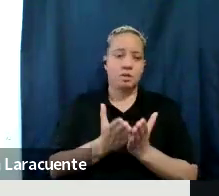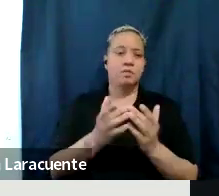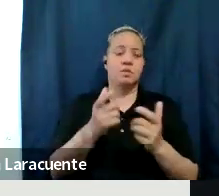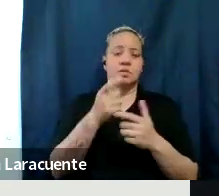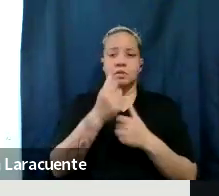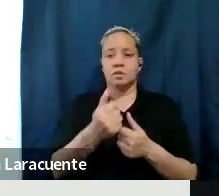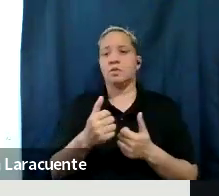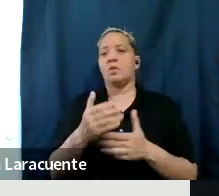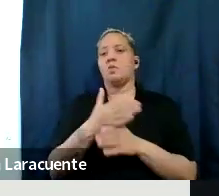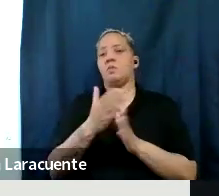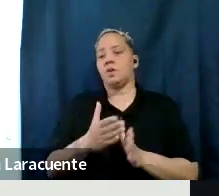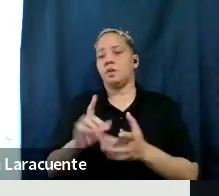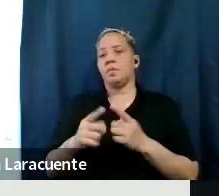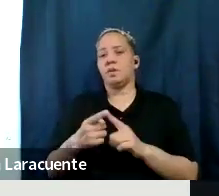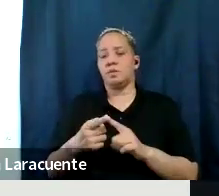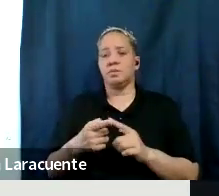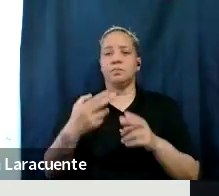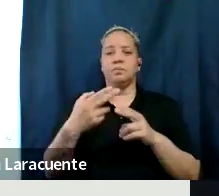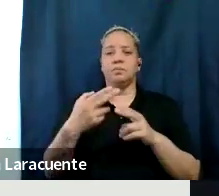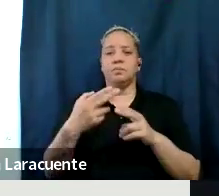amigo también, que se llama